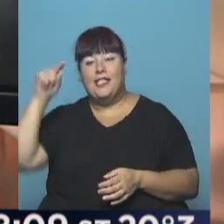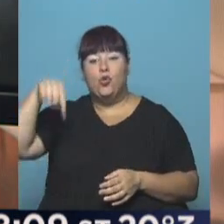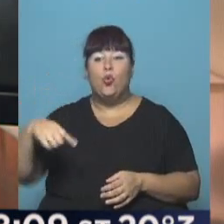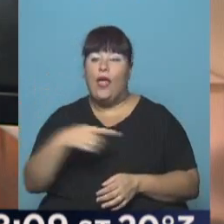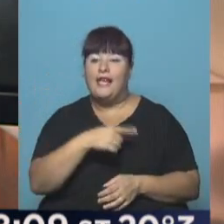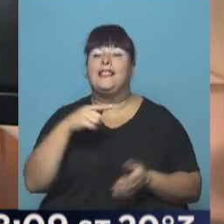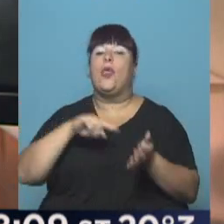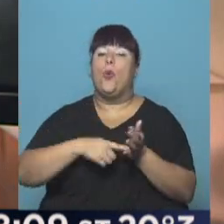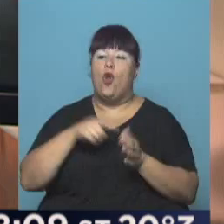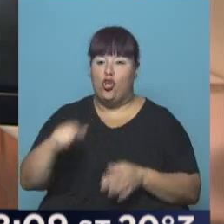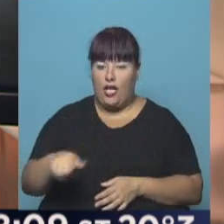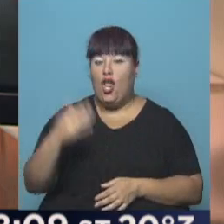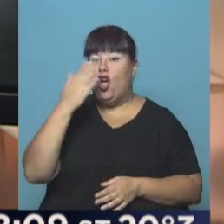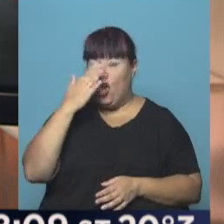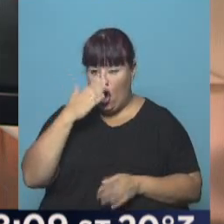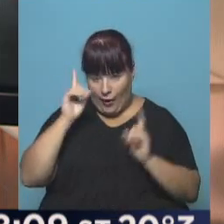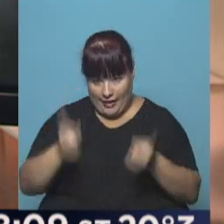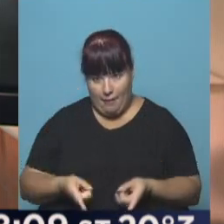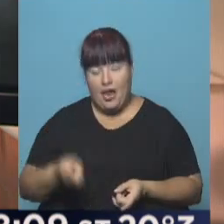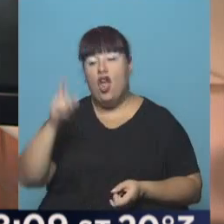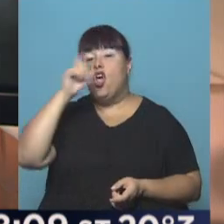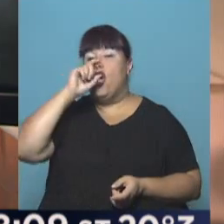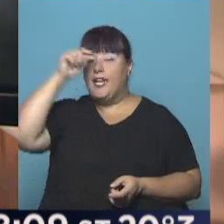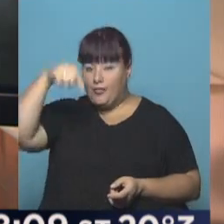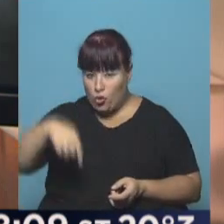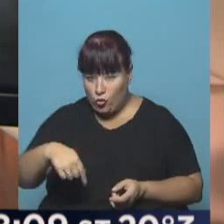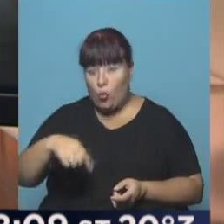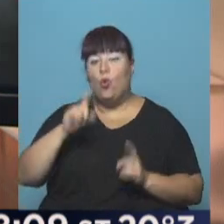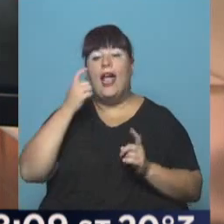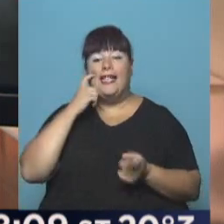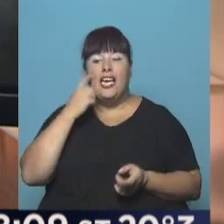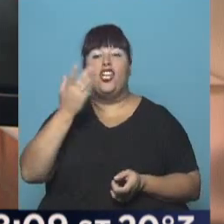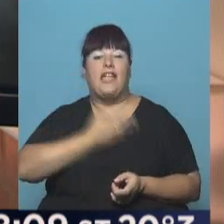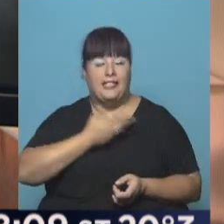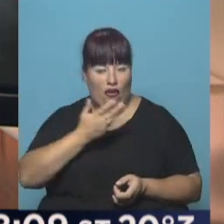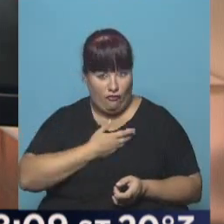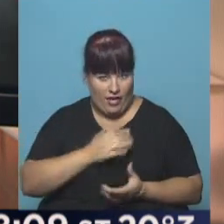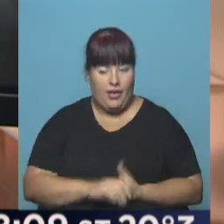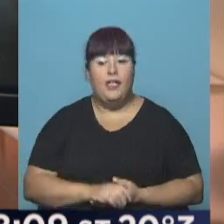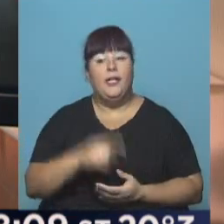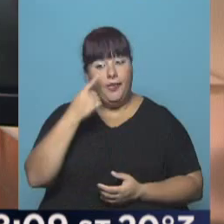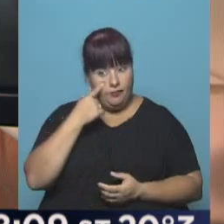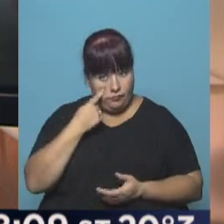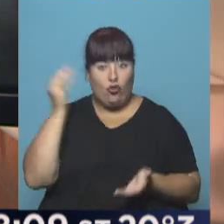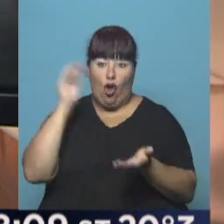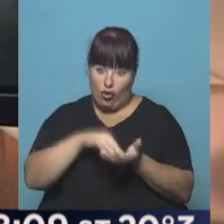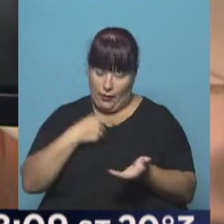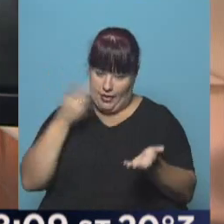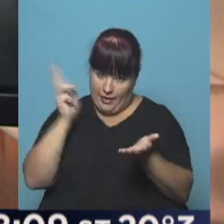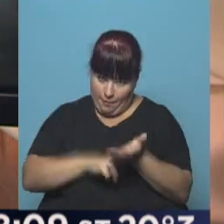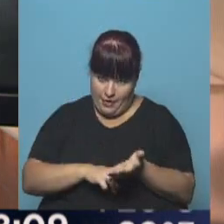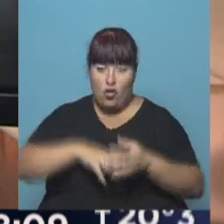la provincia de Buenos Aires. Para Córdoba también y el sur de Corrientes, Entre Ríos y Santa Fe. Atención, nuevamente lo